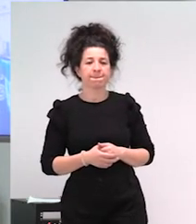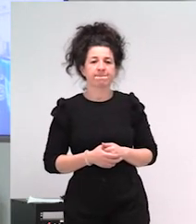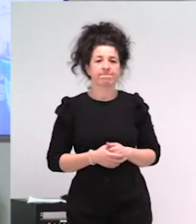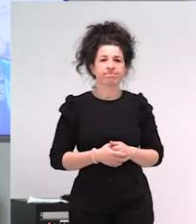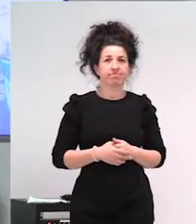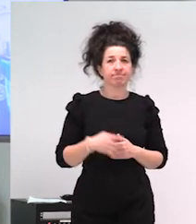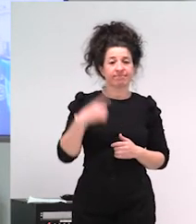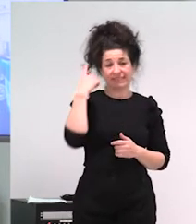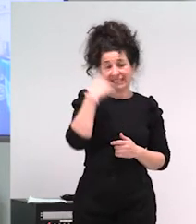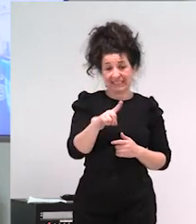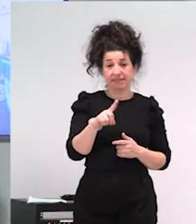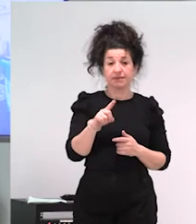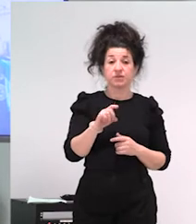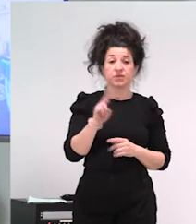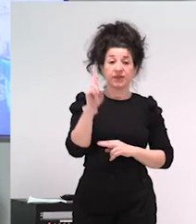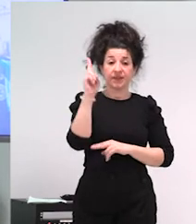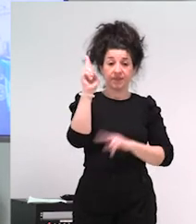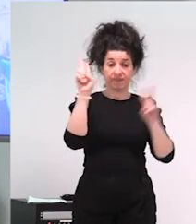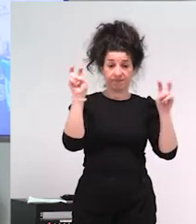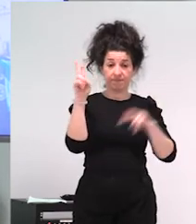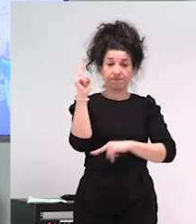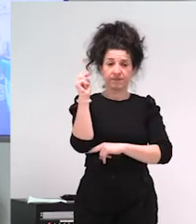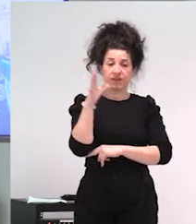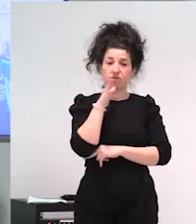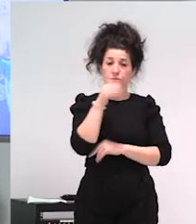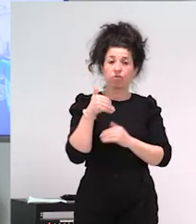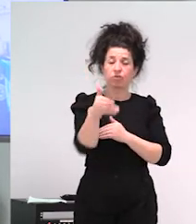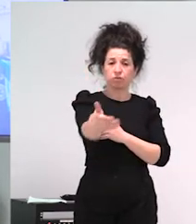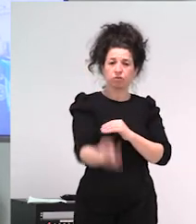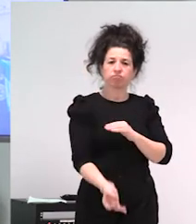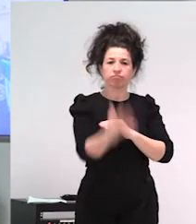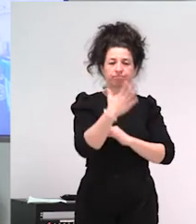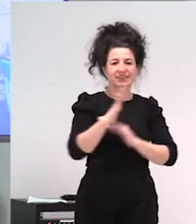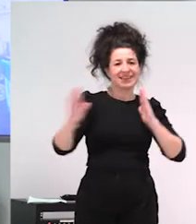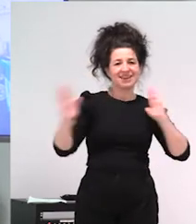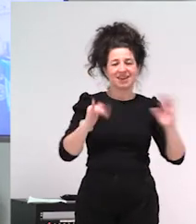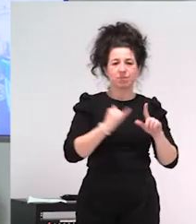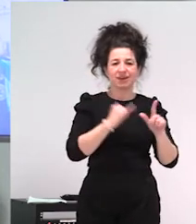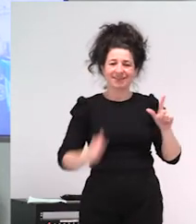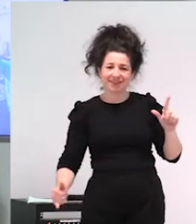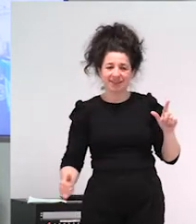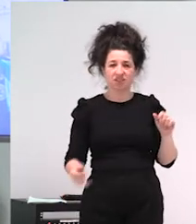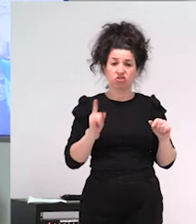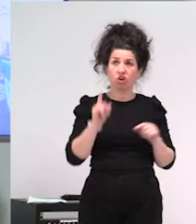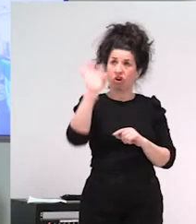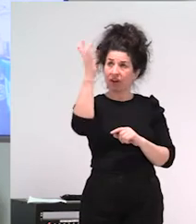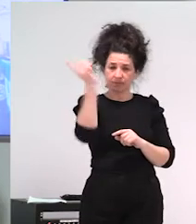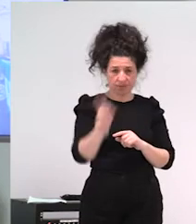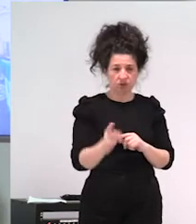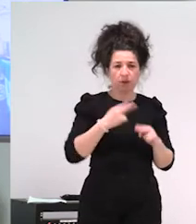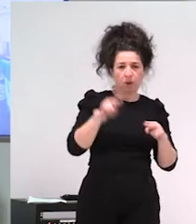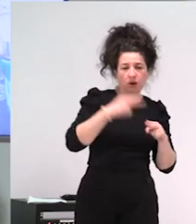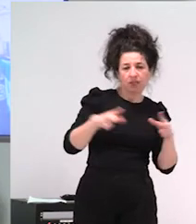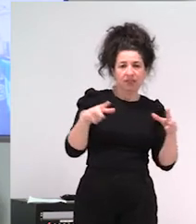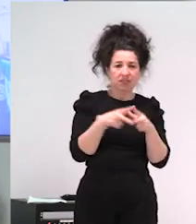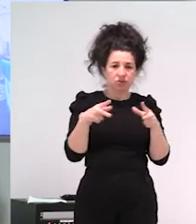de crisis. Creo que es importante porque al final no solo la crisis climática, sino que nos atraviesan crisis políticas,